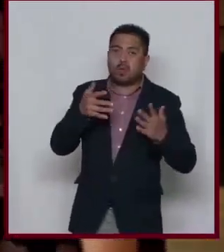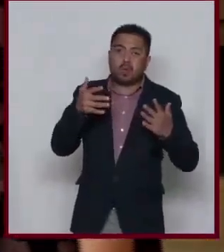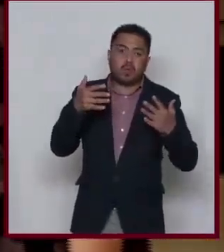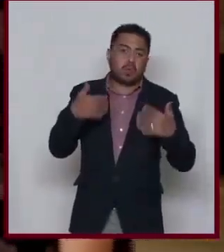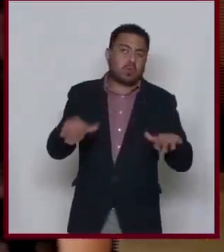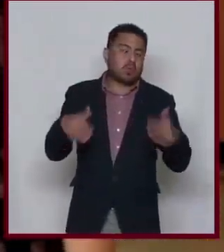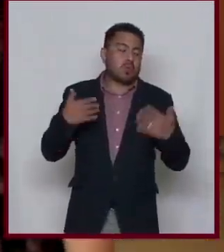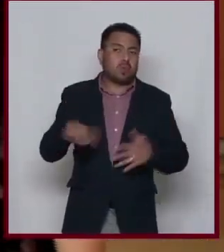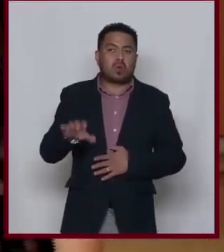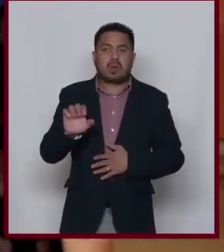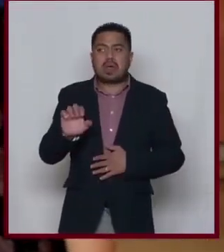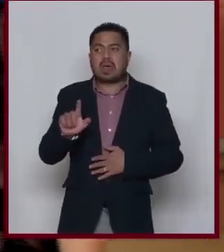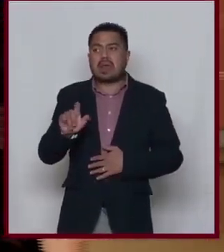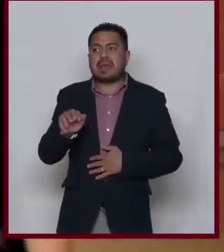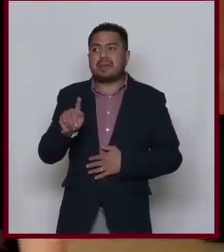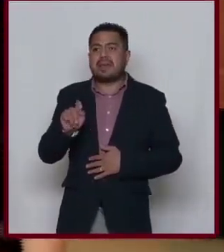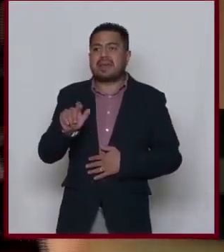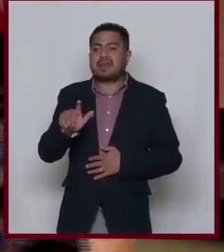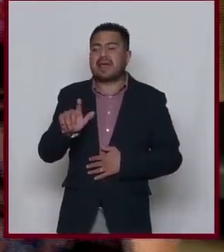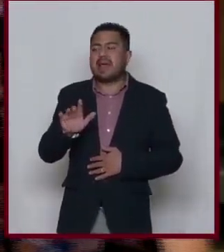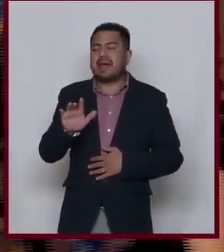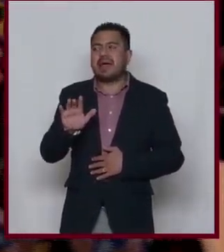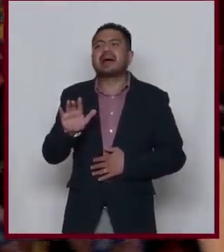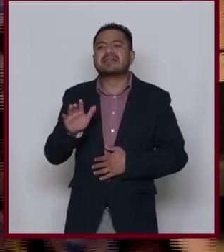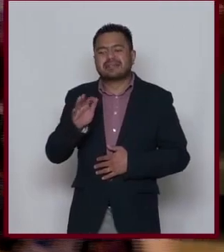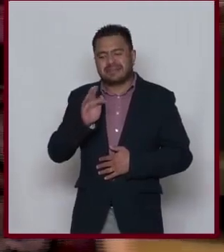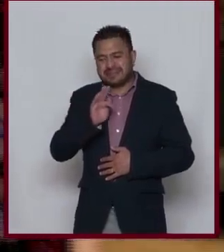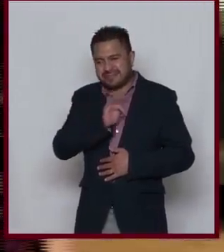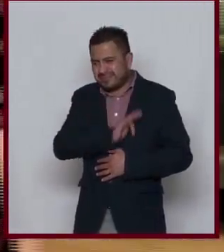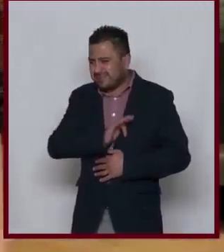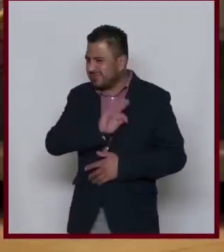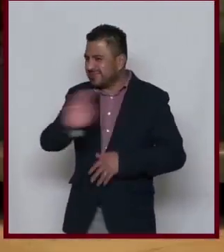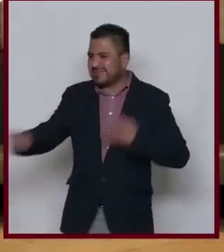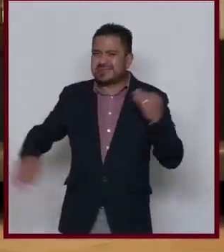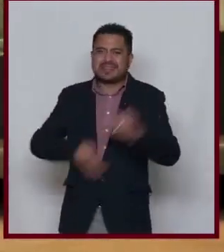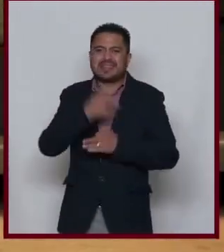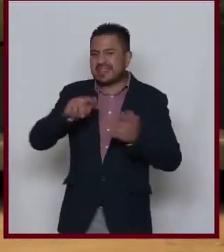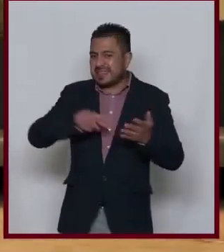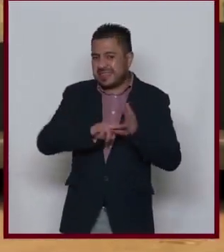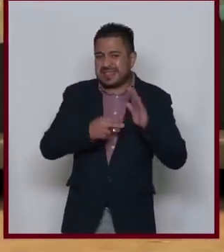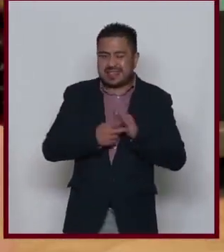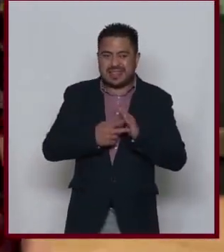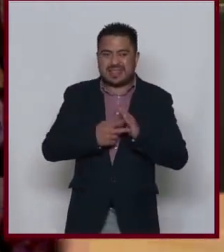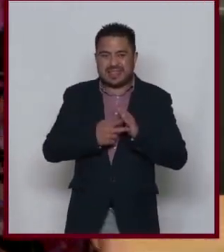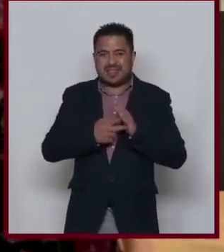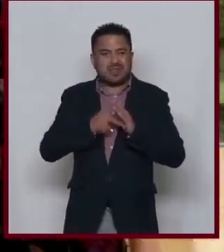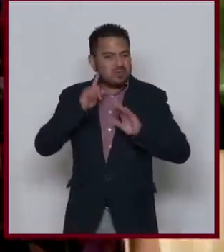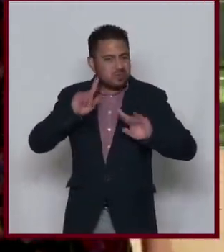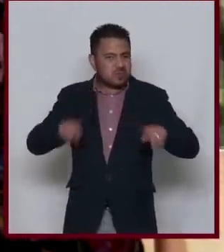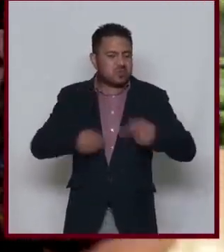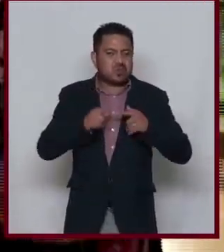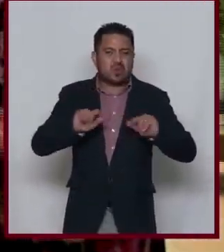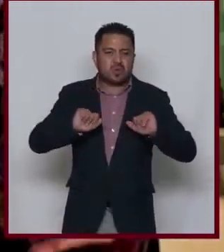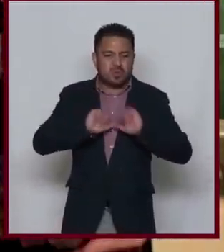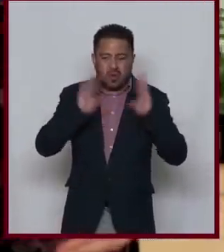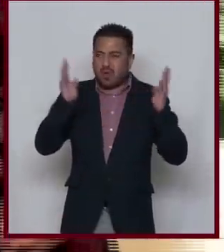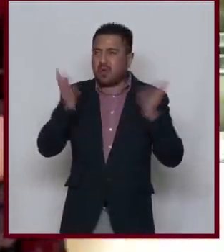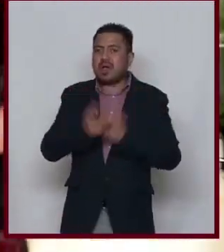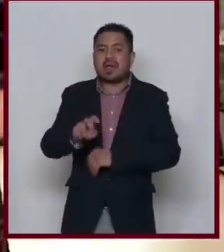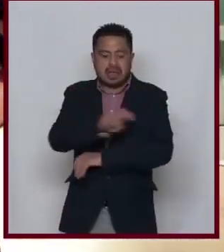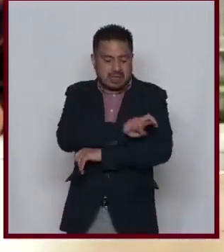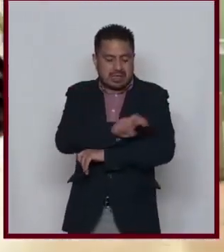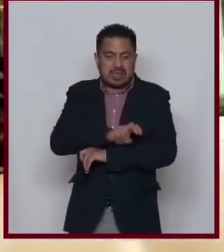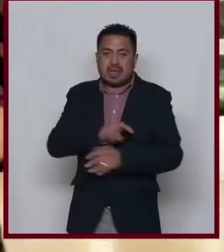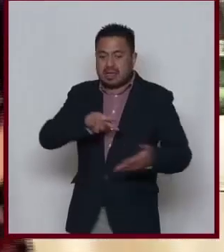Elemental, mi querida amiga. Así que felicitamos a todos los ingenieros acústicos del mundo. Los arquitectos